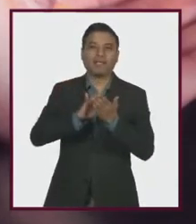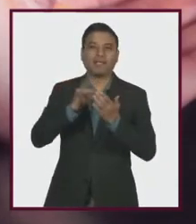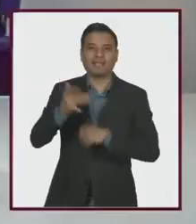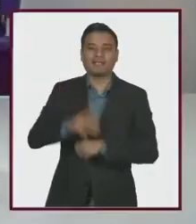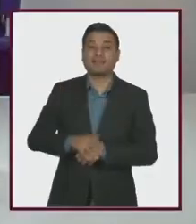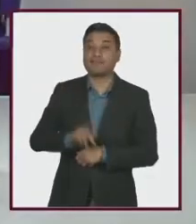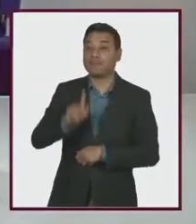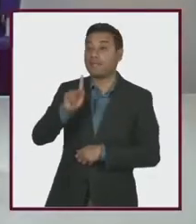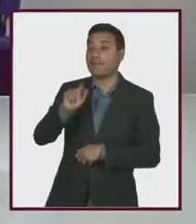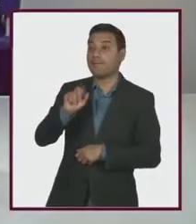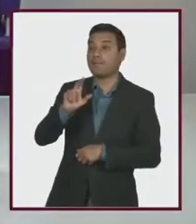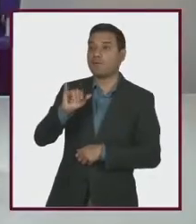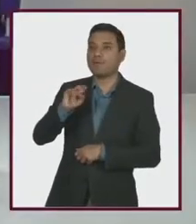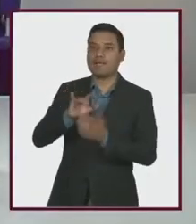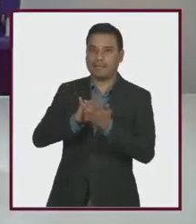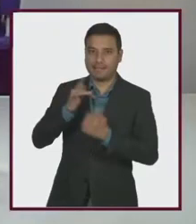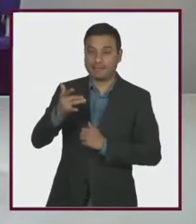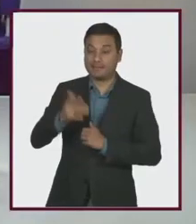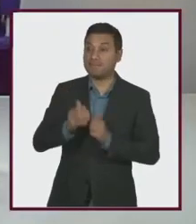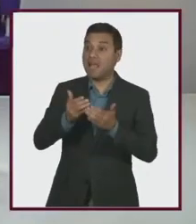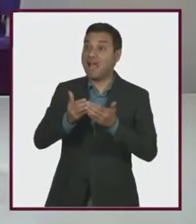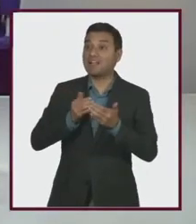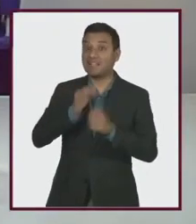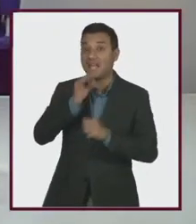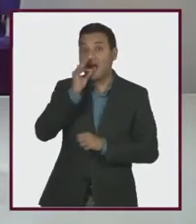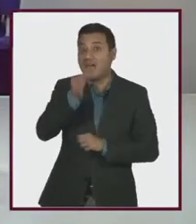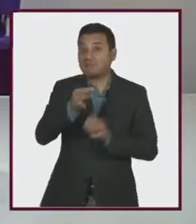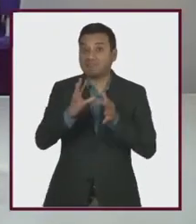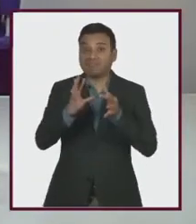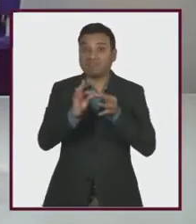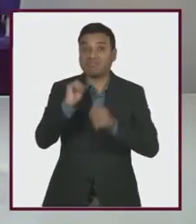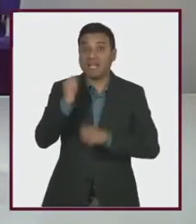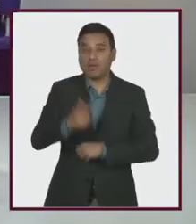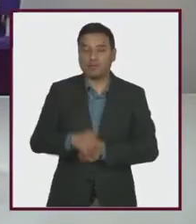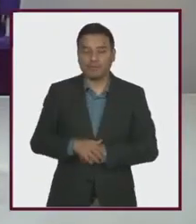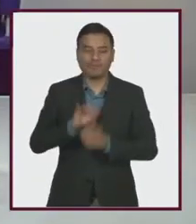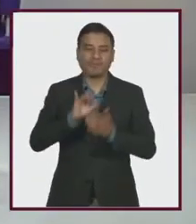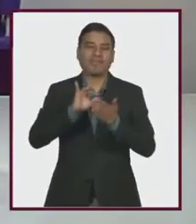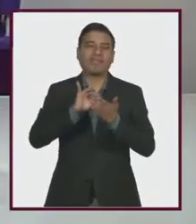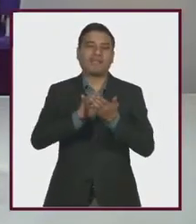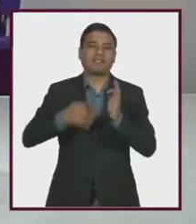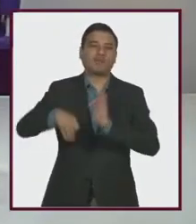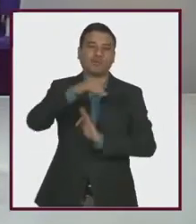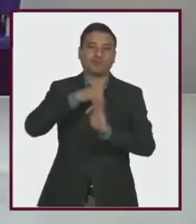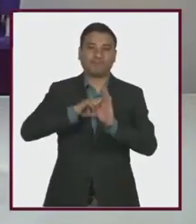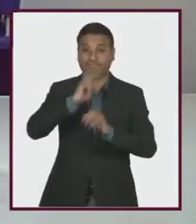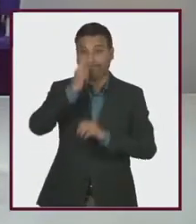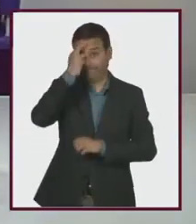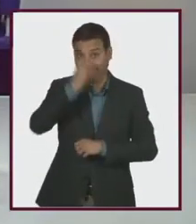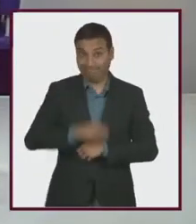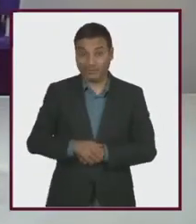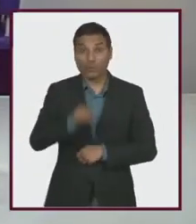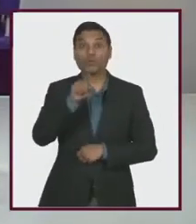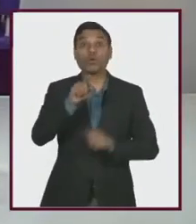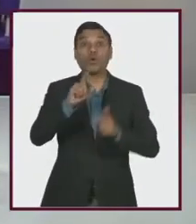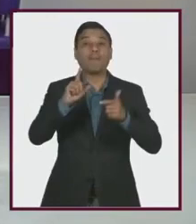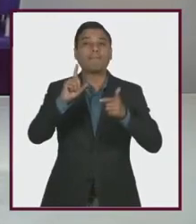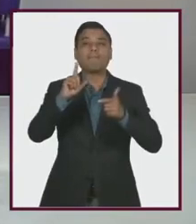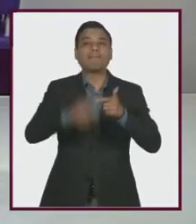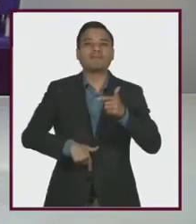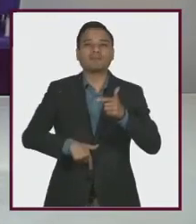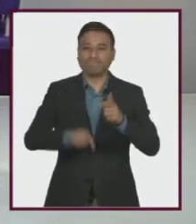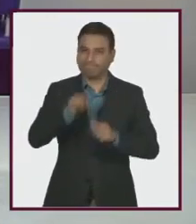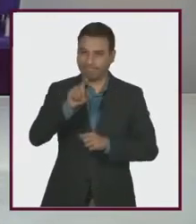gracias. Pues antes de despedirte, ¿qué nos dirías? No, pues muchas gracias a todos. Recordemos que la prevención está en todos y que